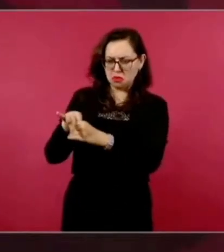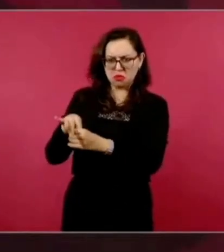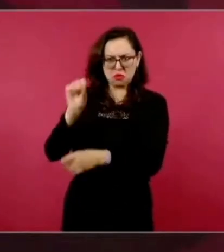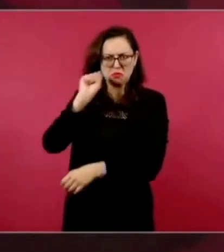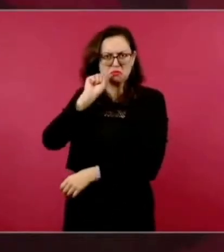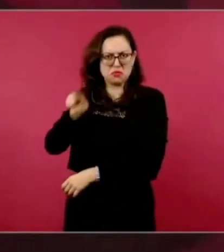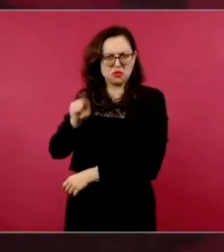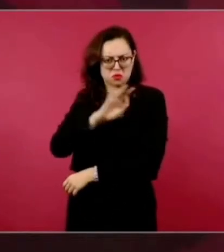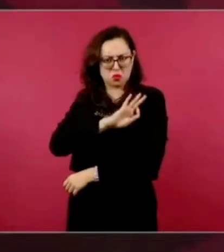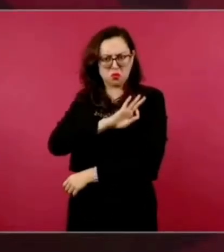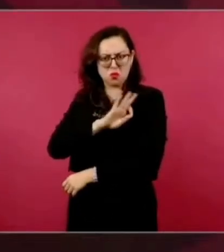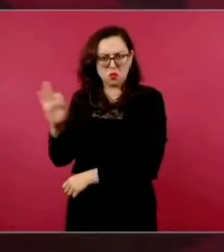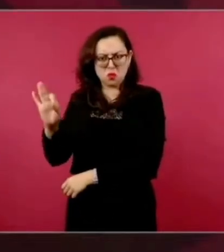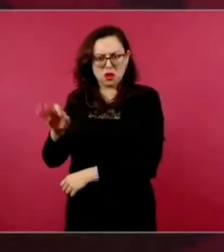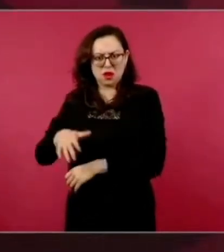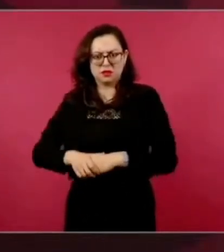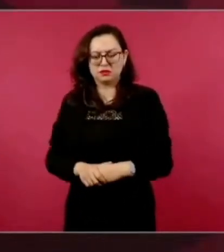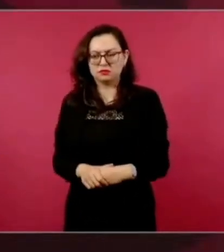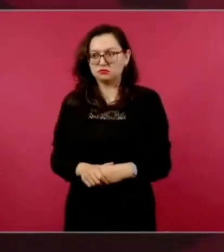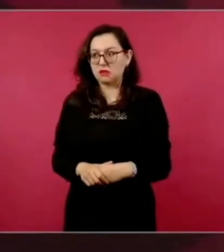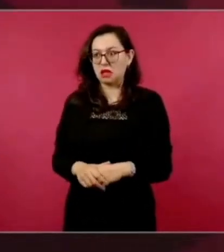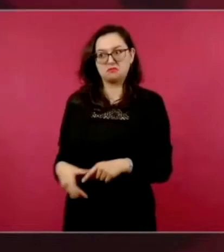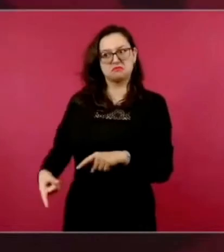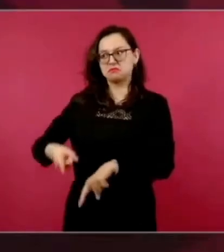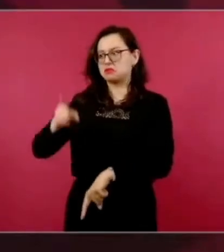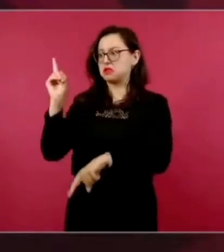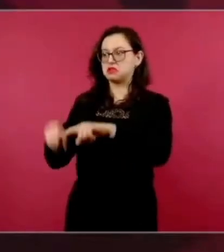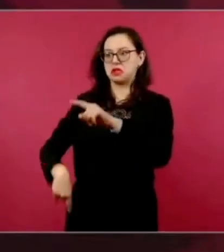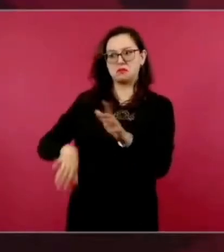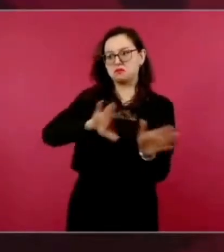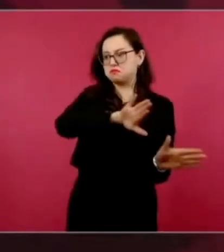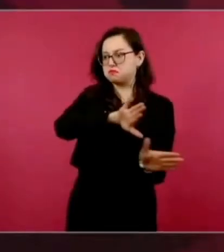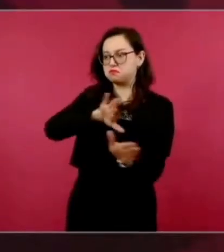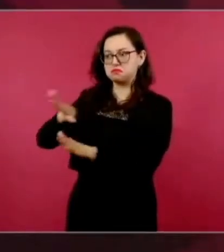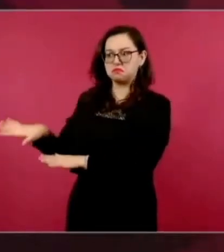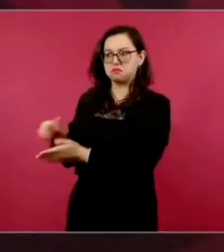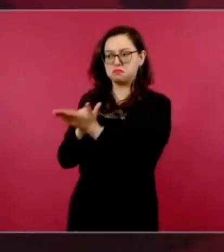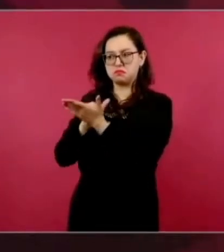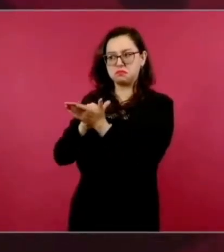No es decir, tú eres juez, tú eres